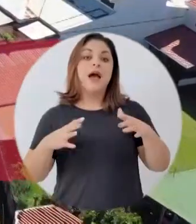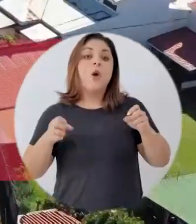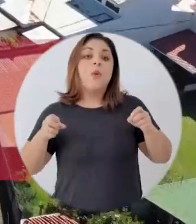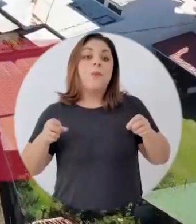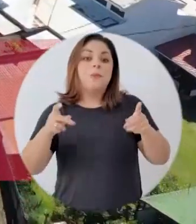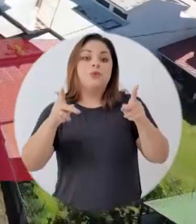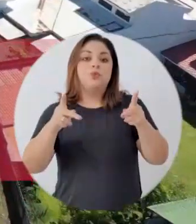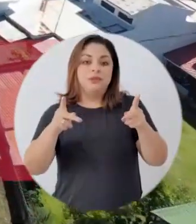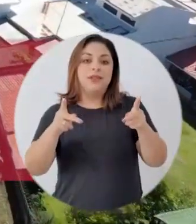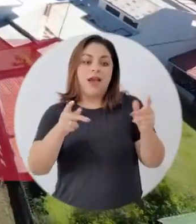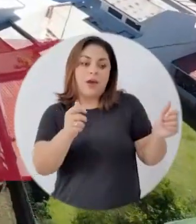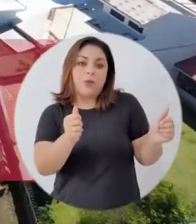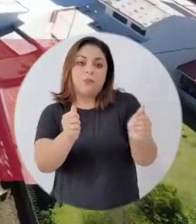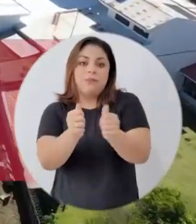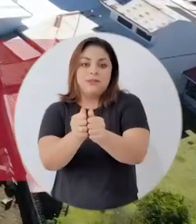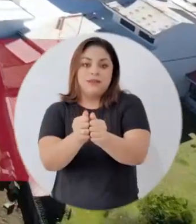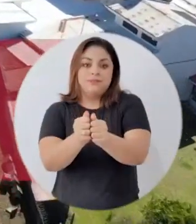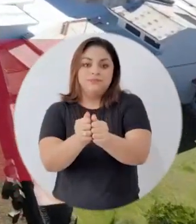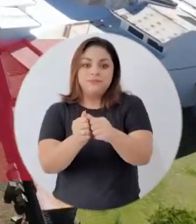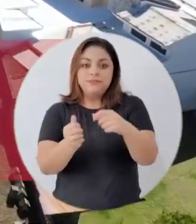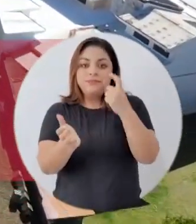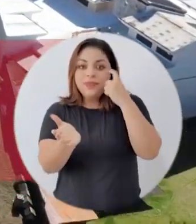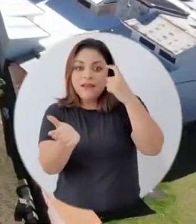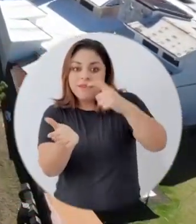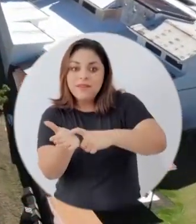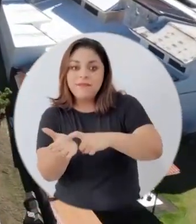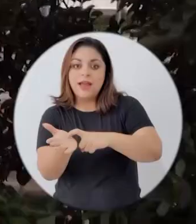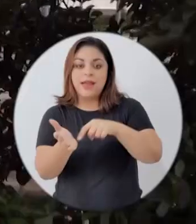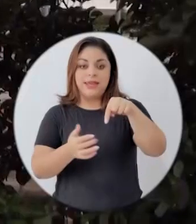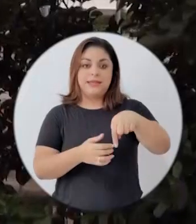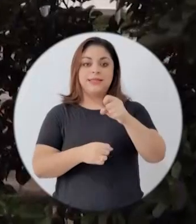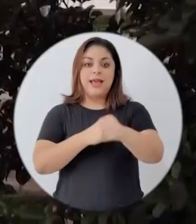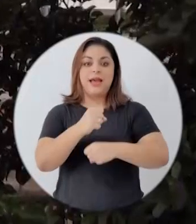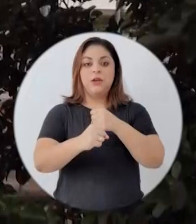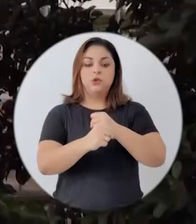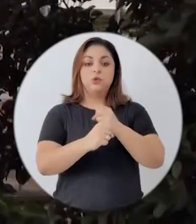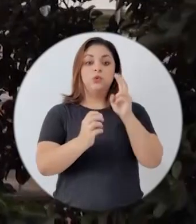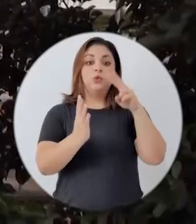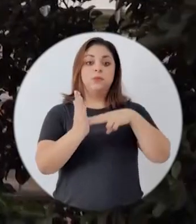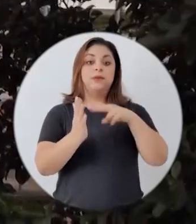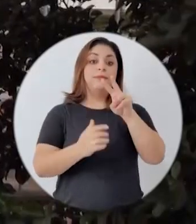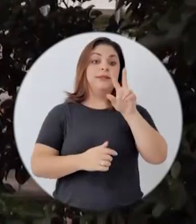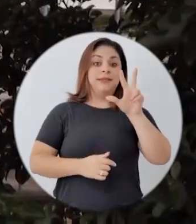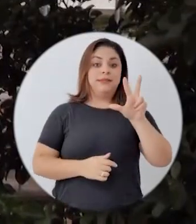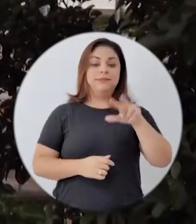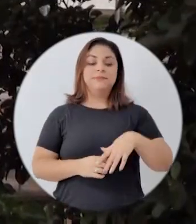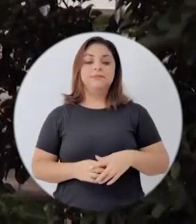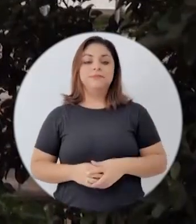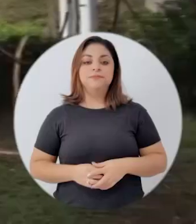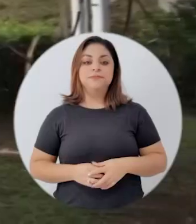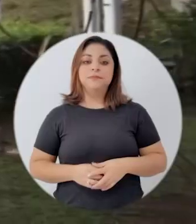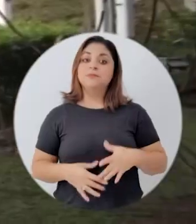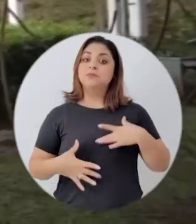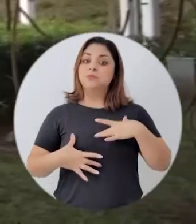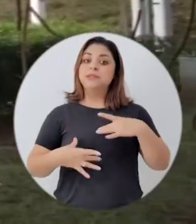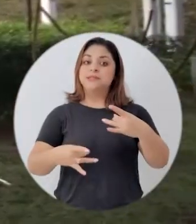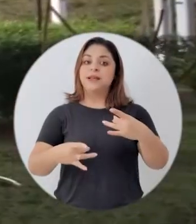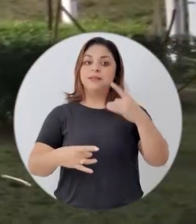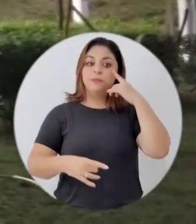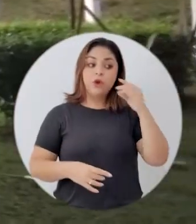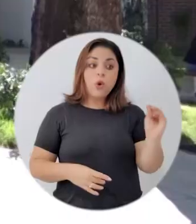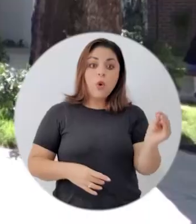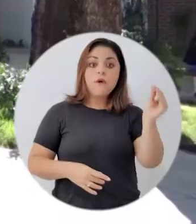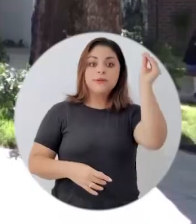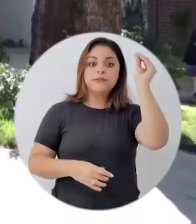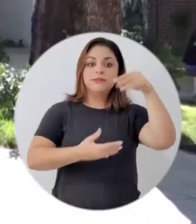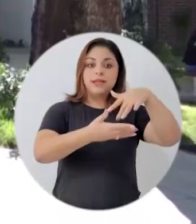de acompañar a la UNA en sus procesos de verificación durante este 2023. Y lo interesante es